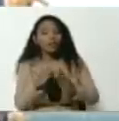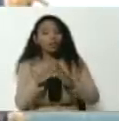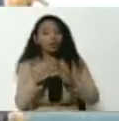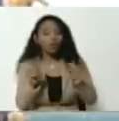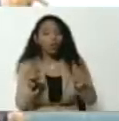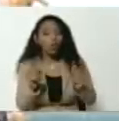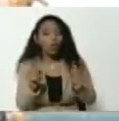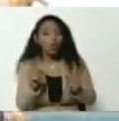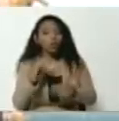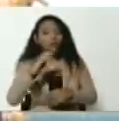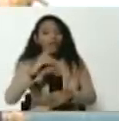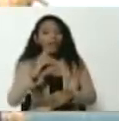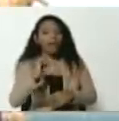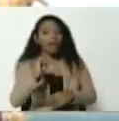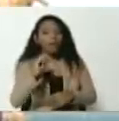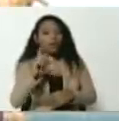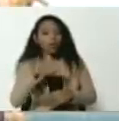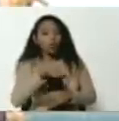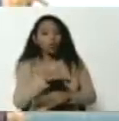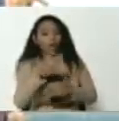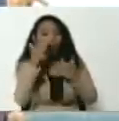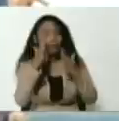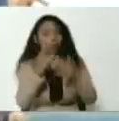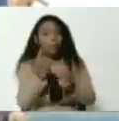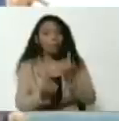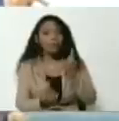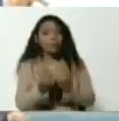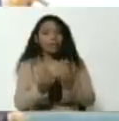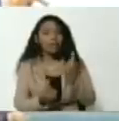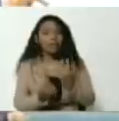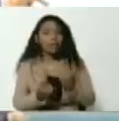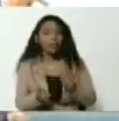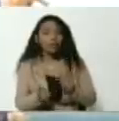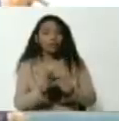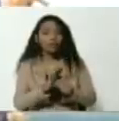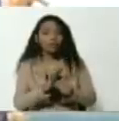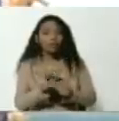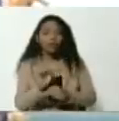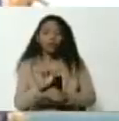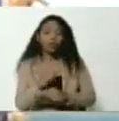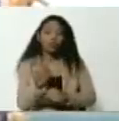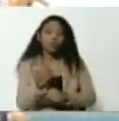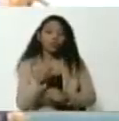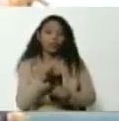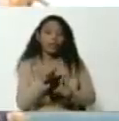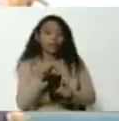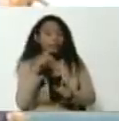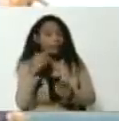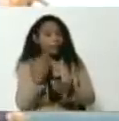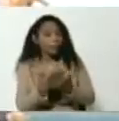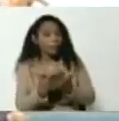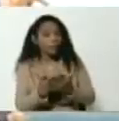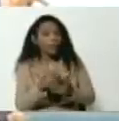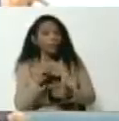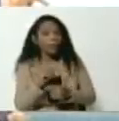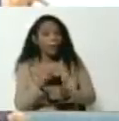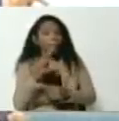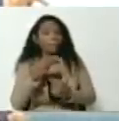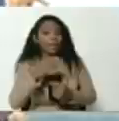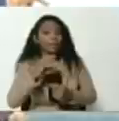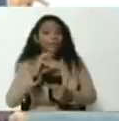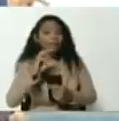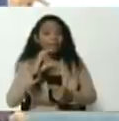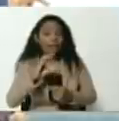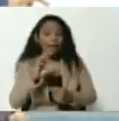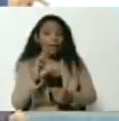todos los CDI donde se atienden pacientes por COVID. Y no solamente tenemos esas pruebas de antígenos, también tenemos PCR